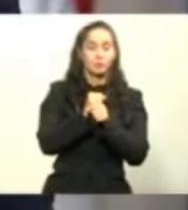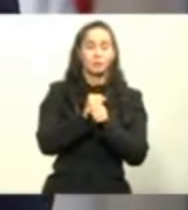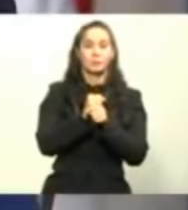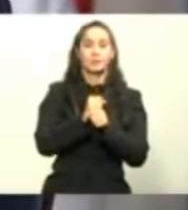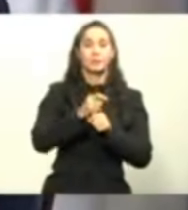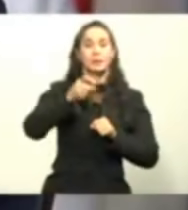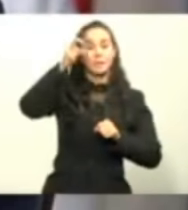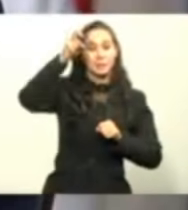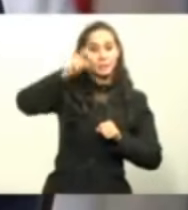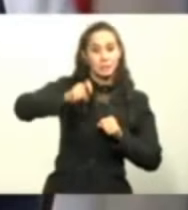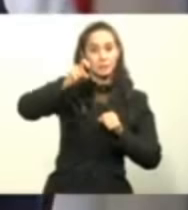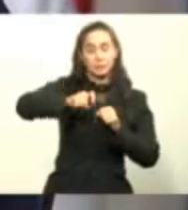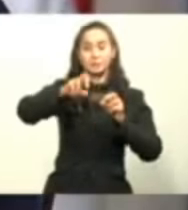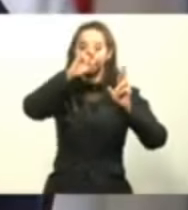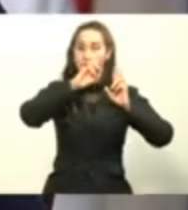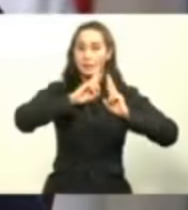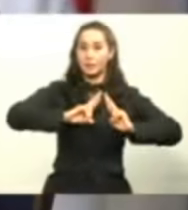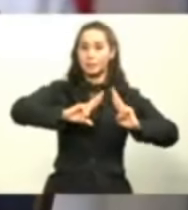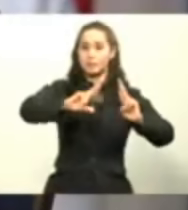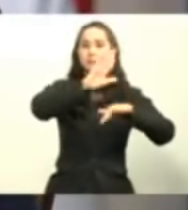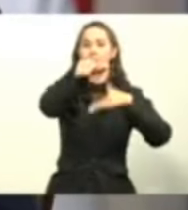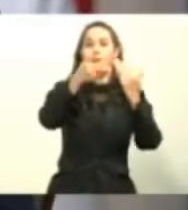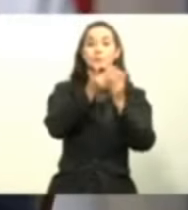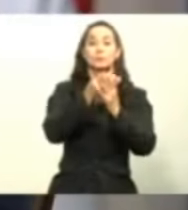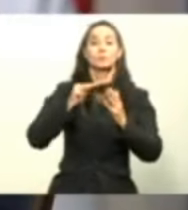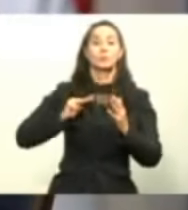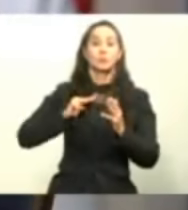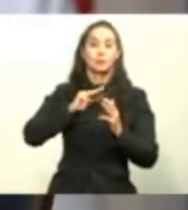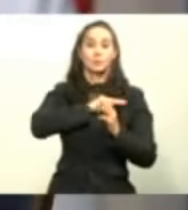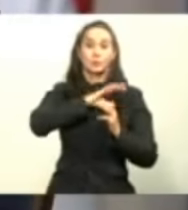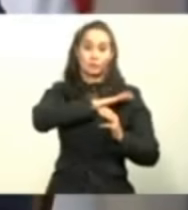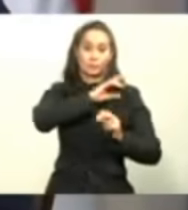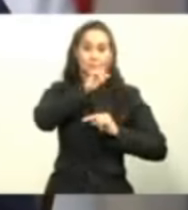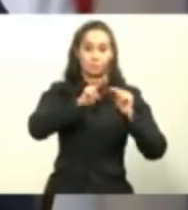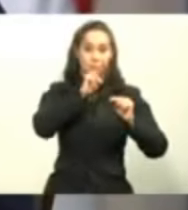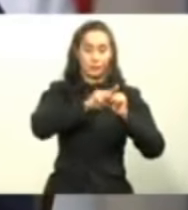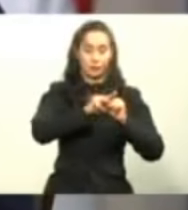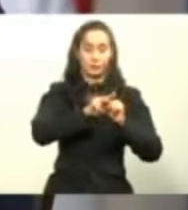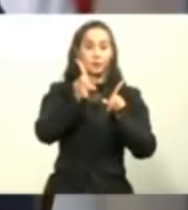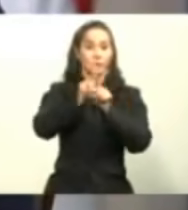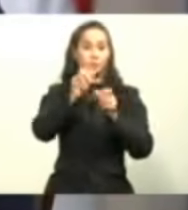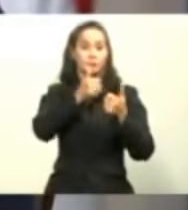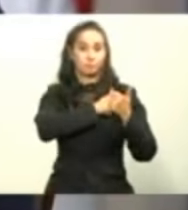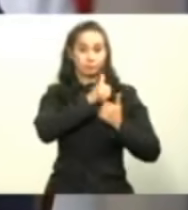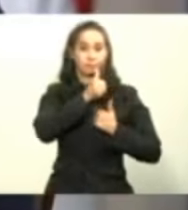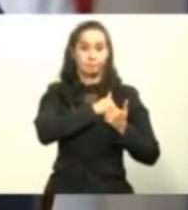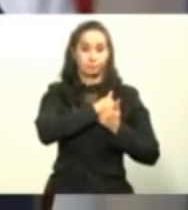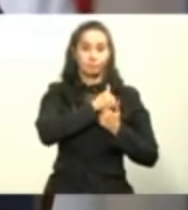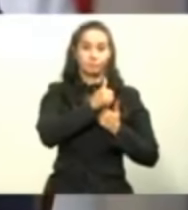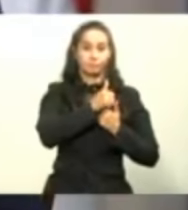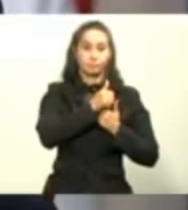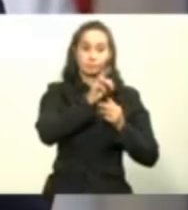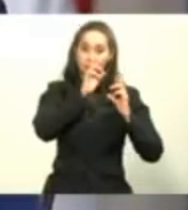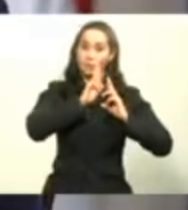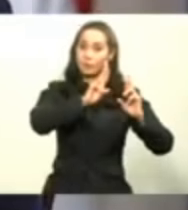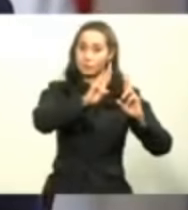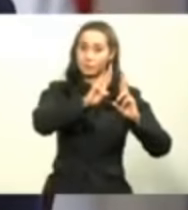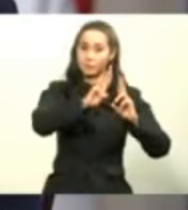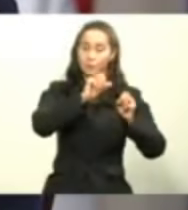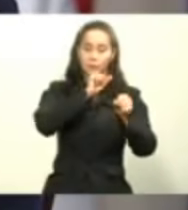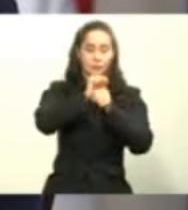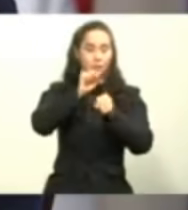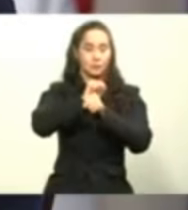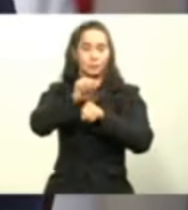que respetar a los miembros de la Policía Nacional y de las Fuerzas Armadas. Están